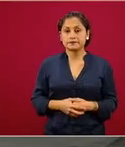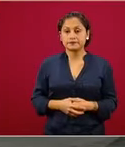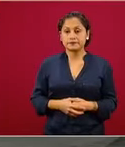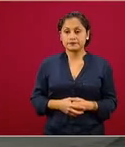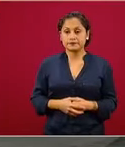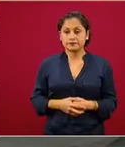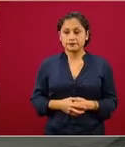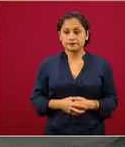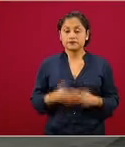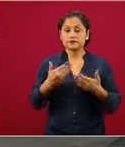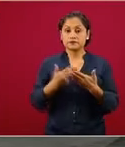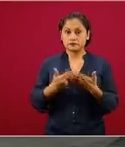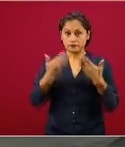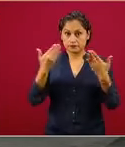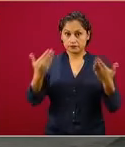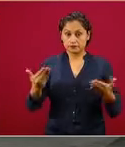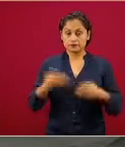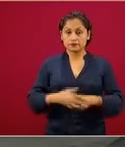A continuación,